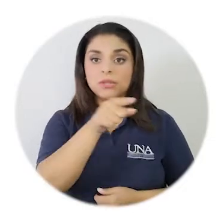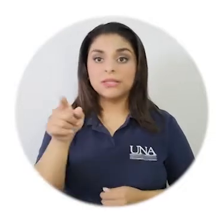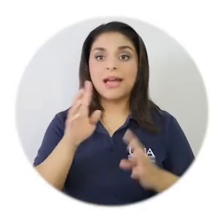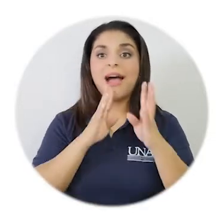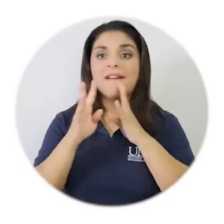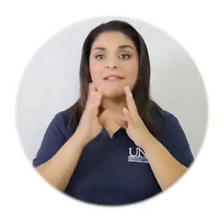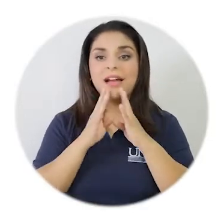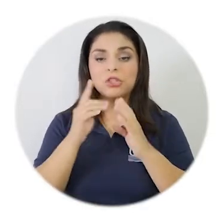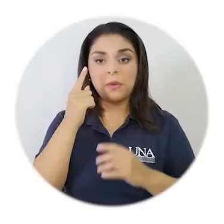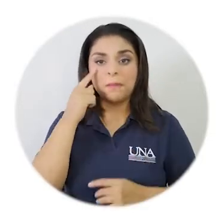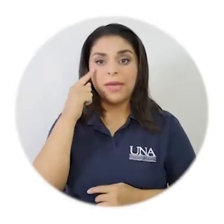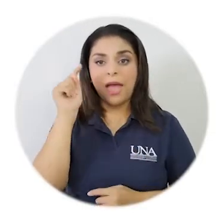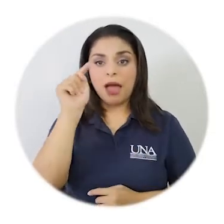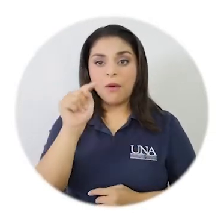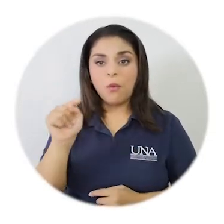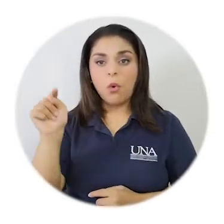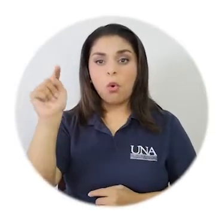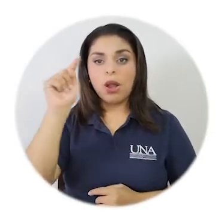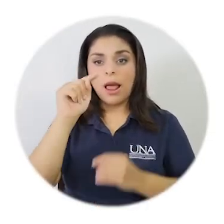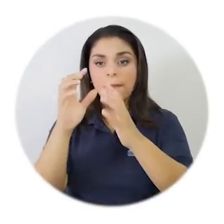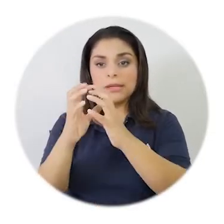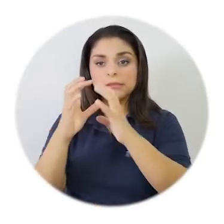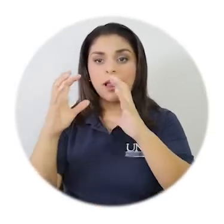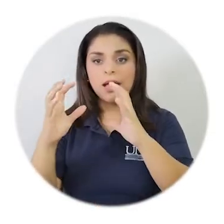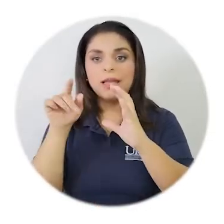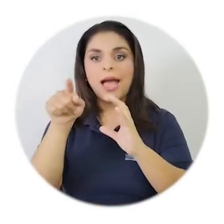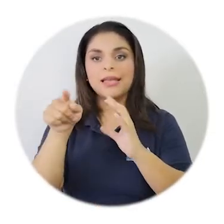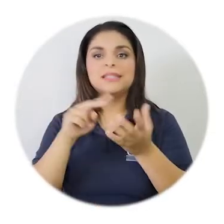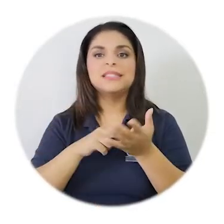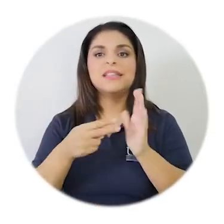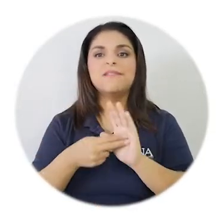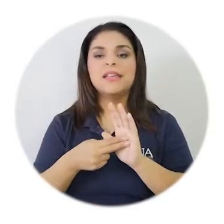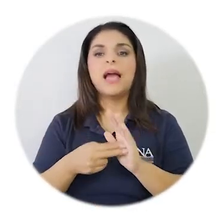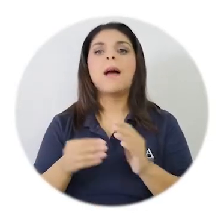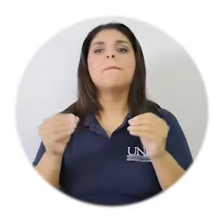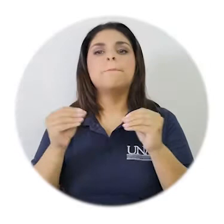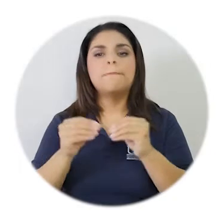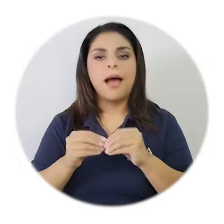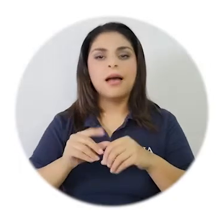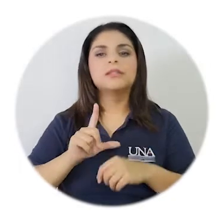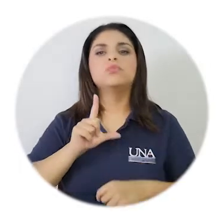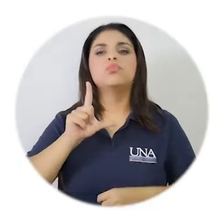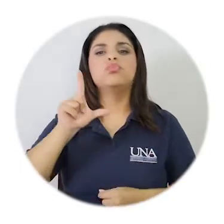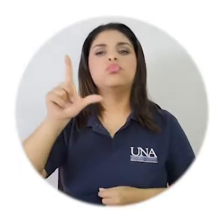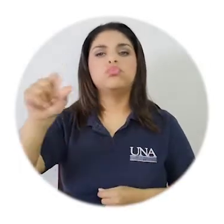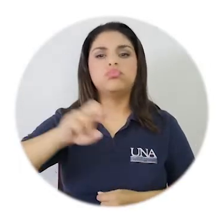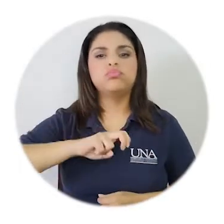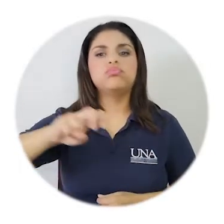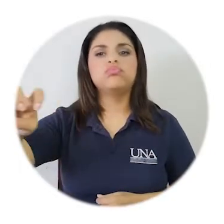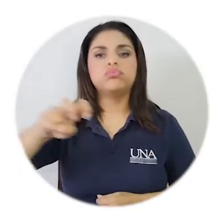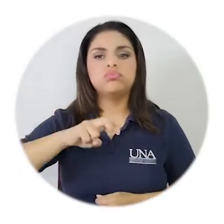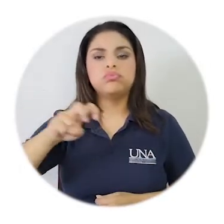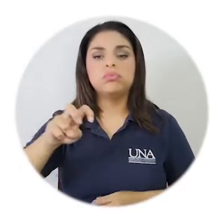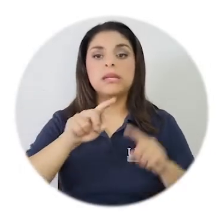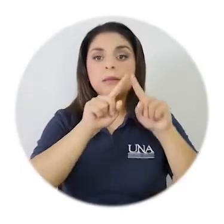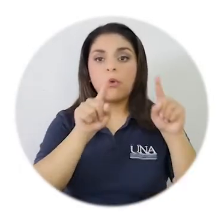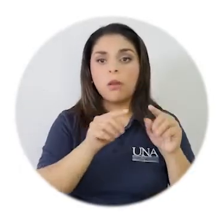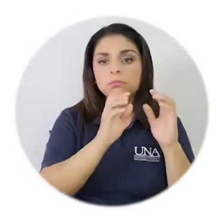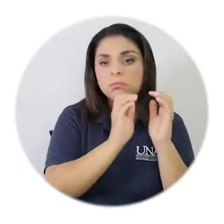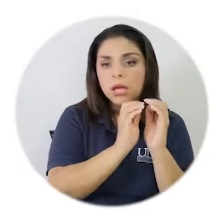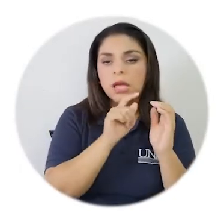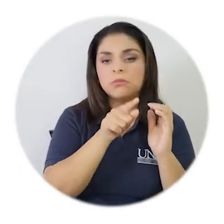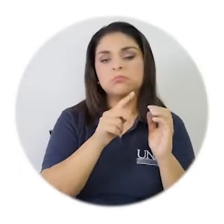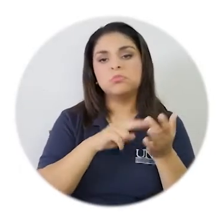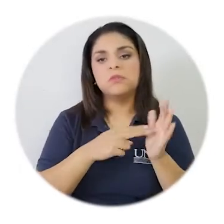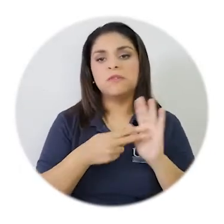lo que ustedes están viendo, la bolita más grande representa que hay mayores distancias de recorrido para esos servicios y la más pequeña lo